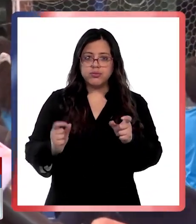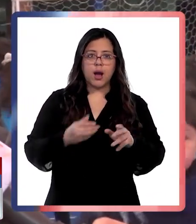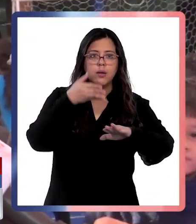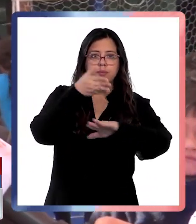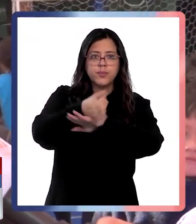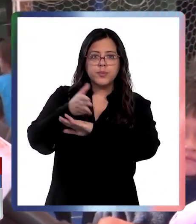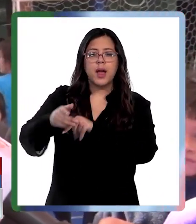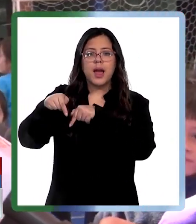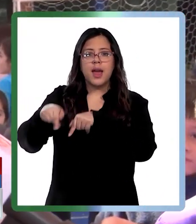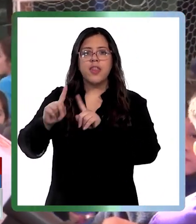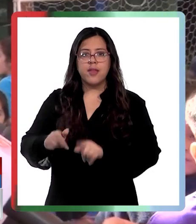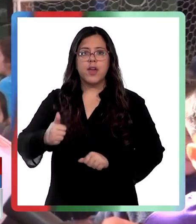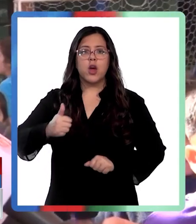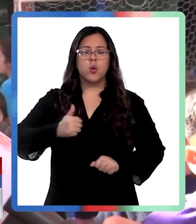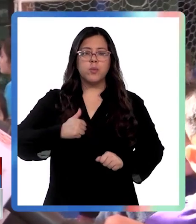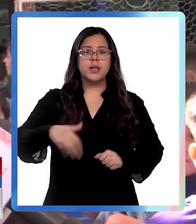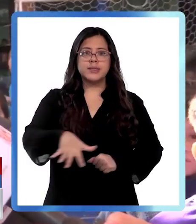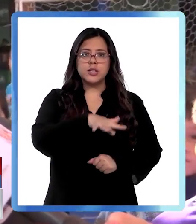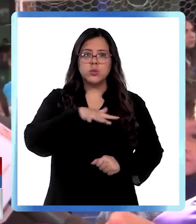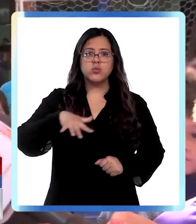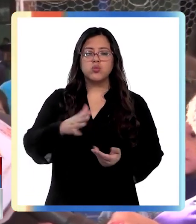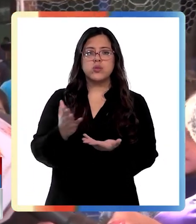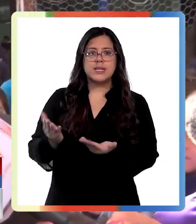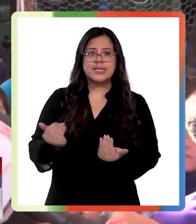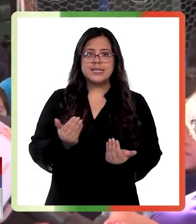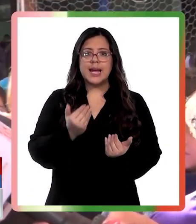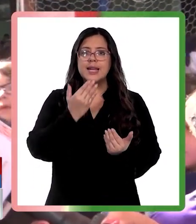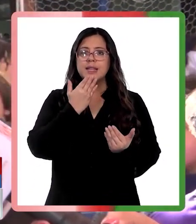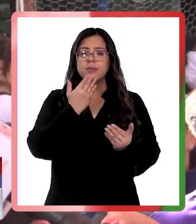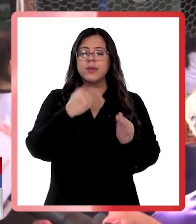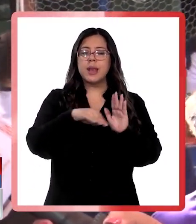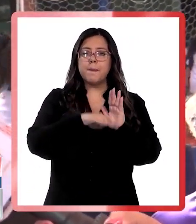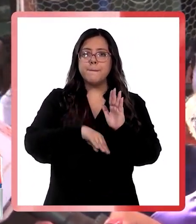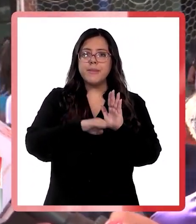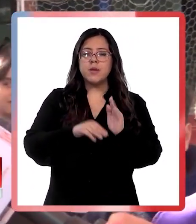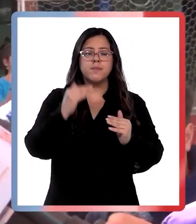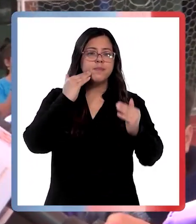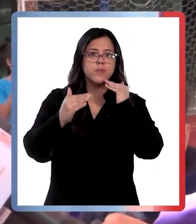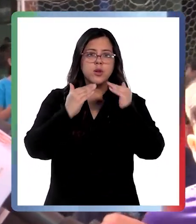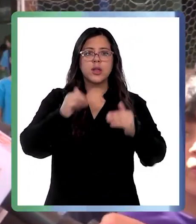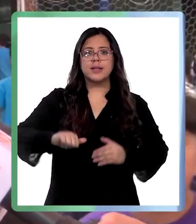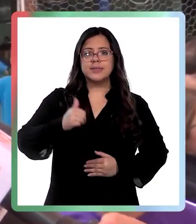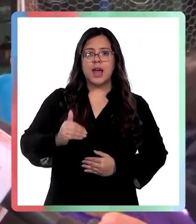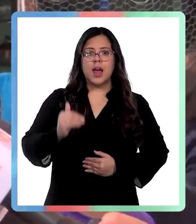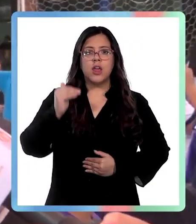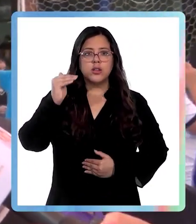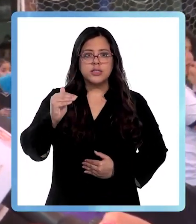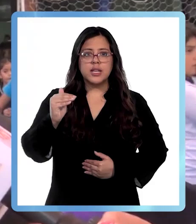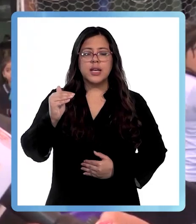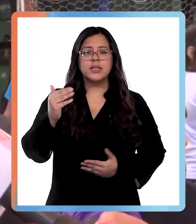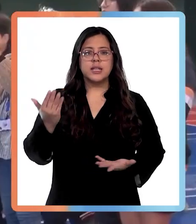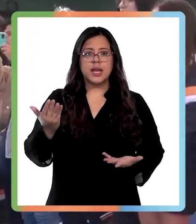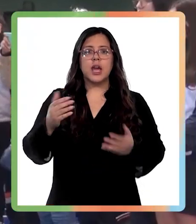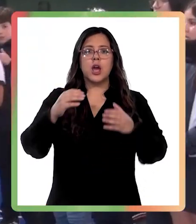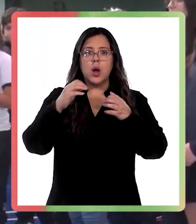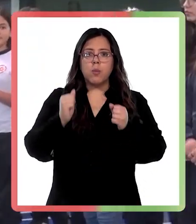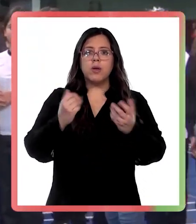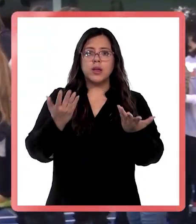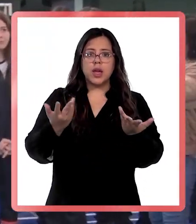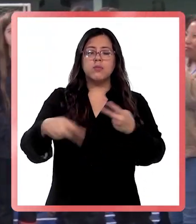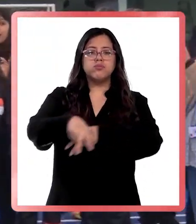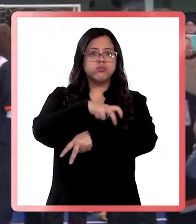fiscalización en terreno, porque acá se debe cumplir con las condiciones necesarias y mínimas para que nuestros niños, niñas y adolescentes